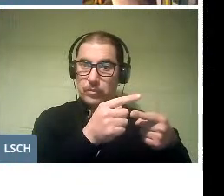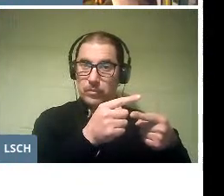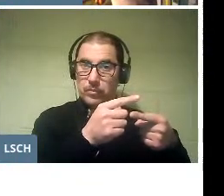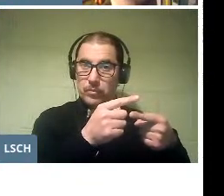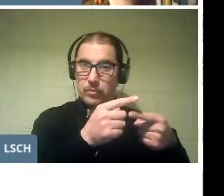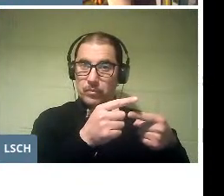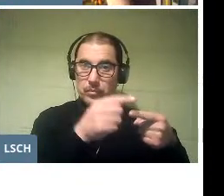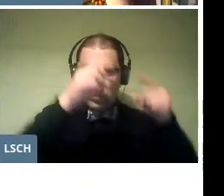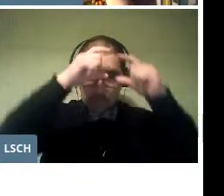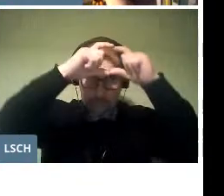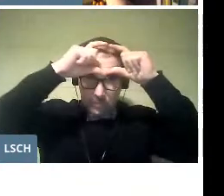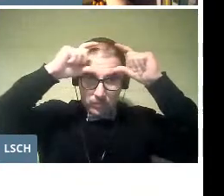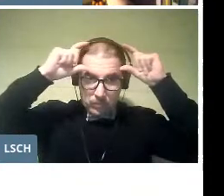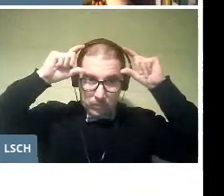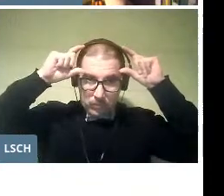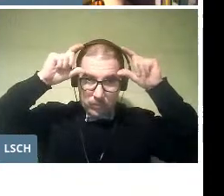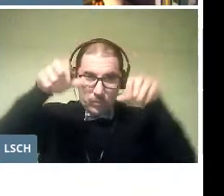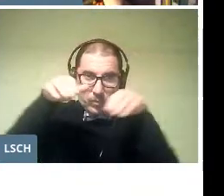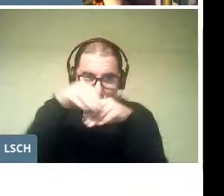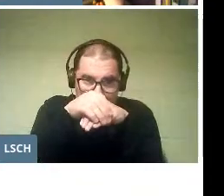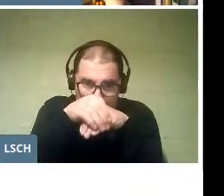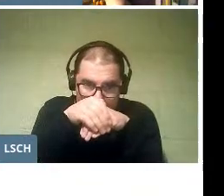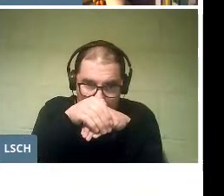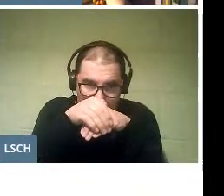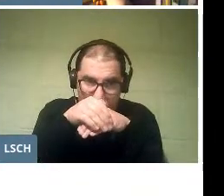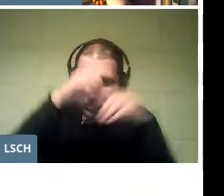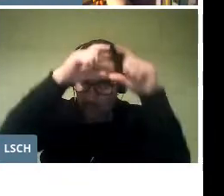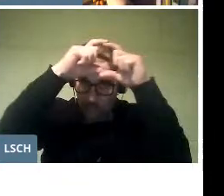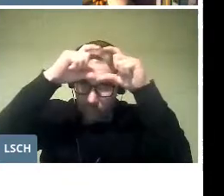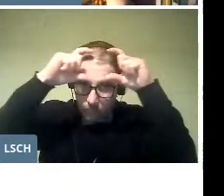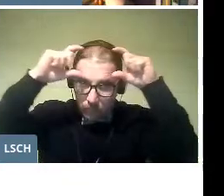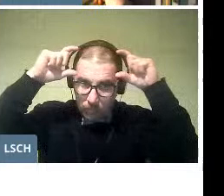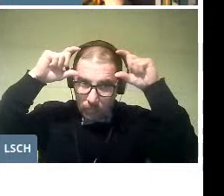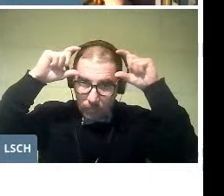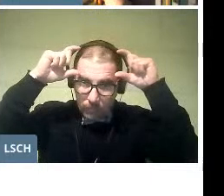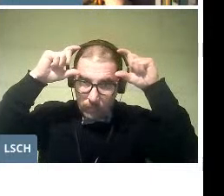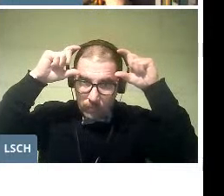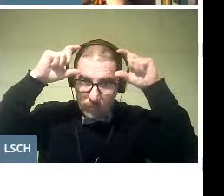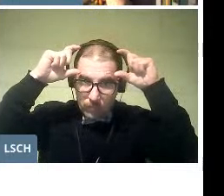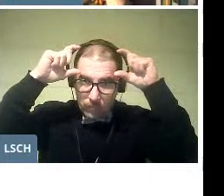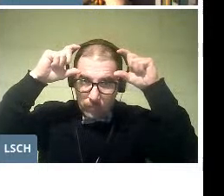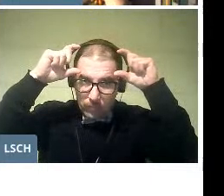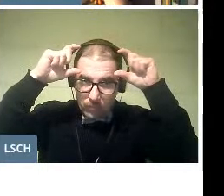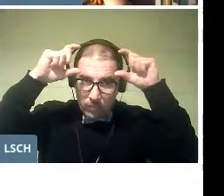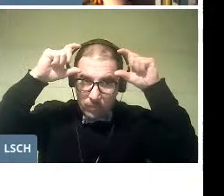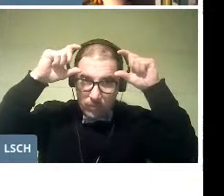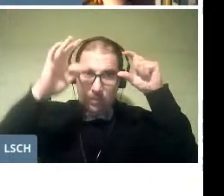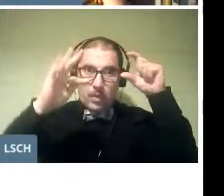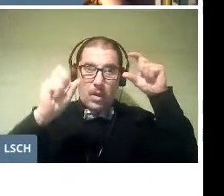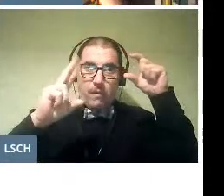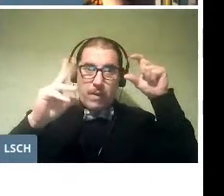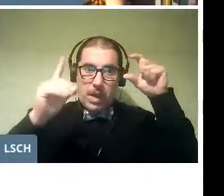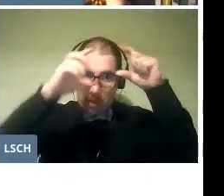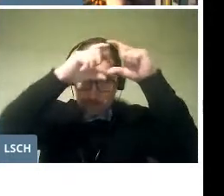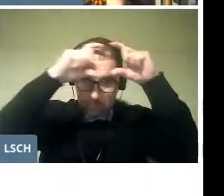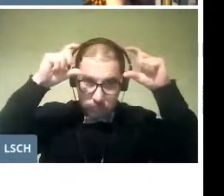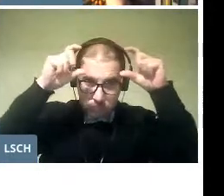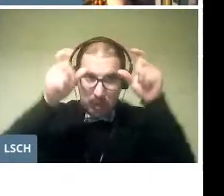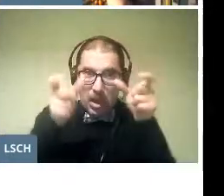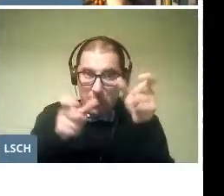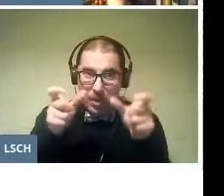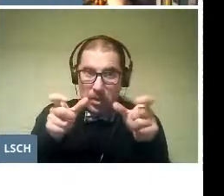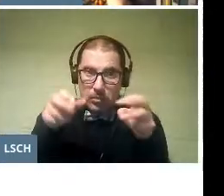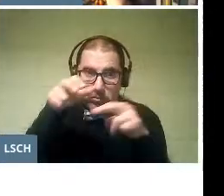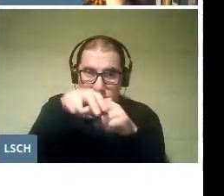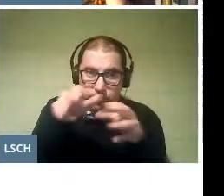sobre la frente del fardo, porque este es un fardo, es un resto humano